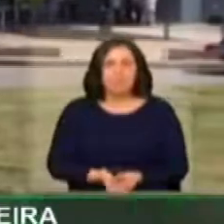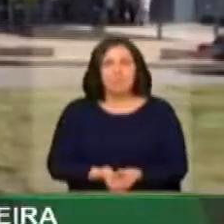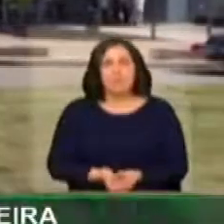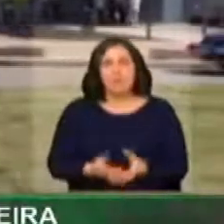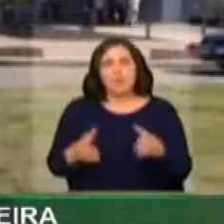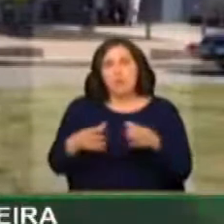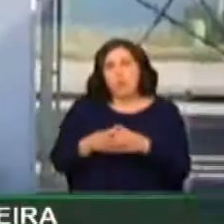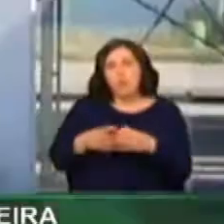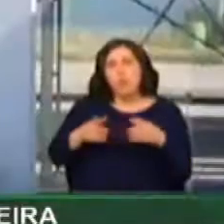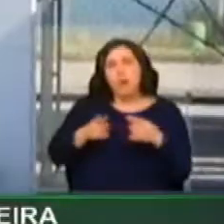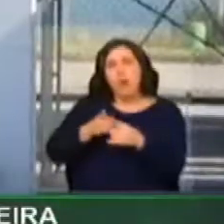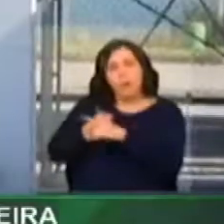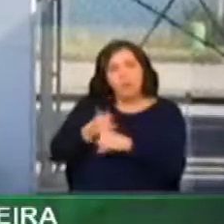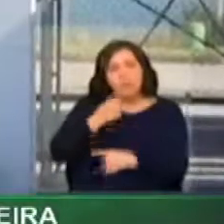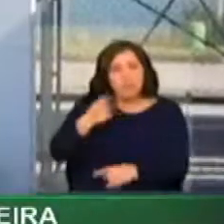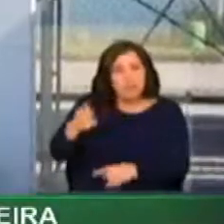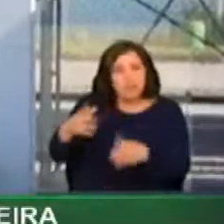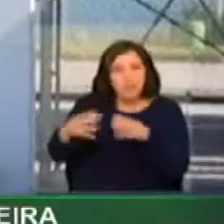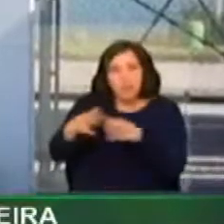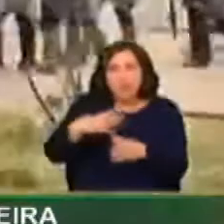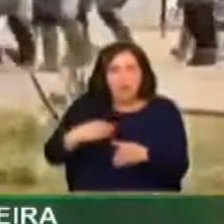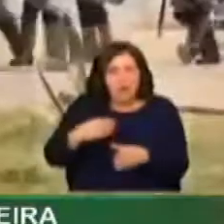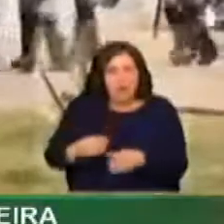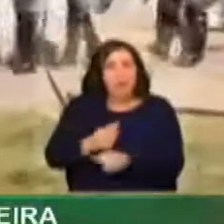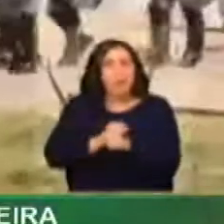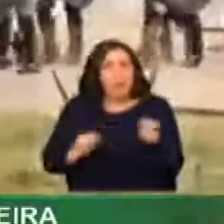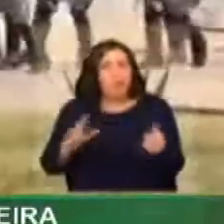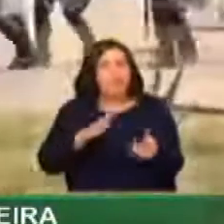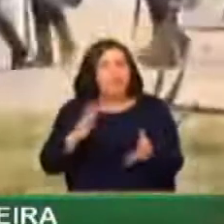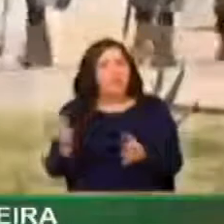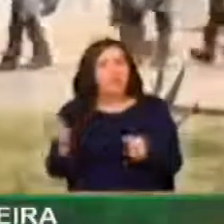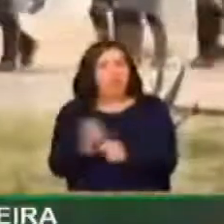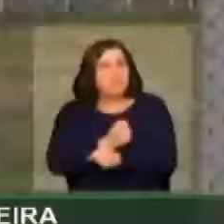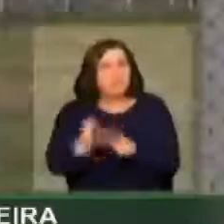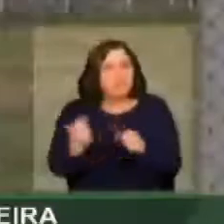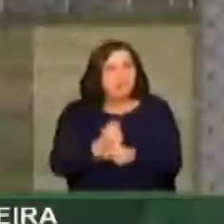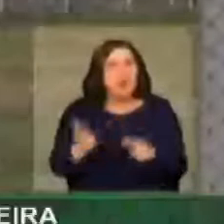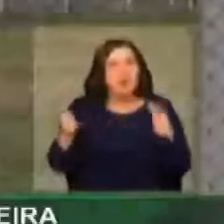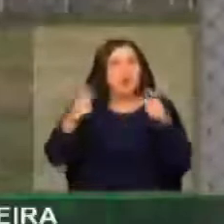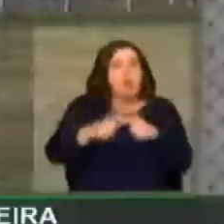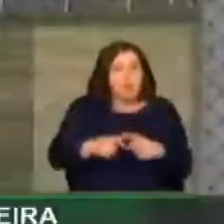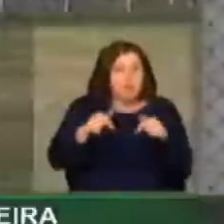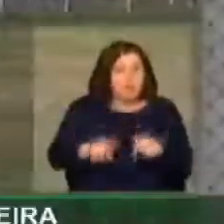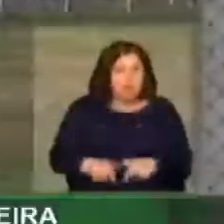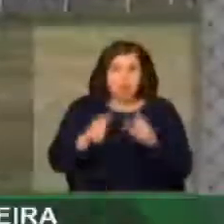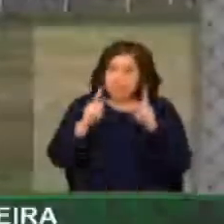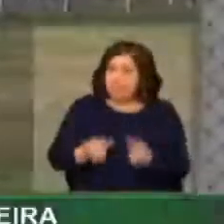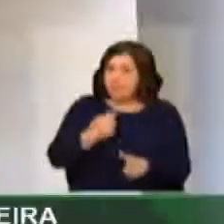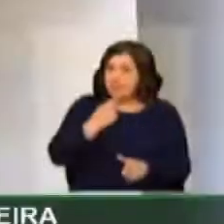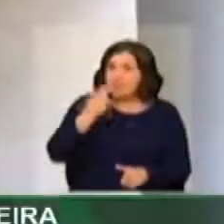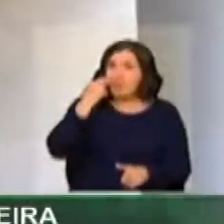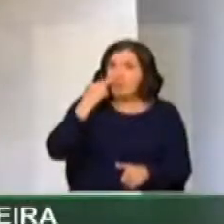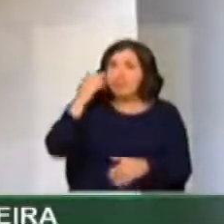Partido Nacional pudo haber evitado la interpelación aprobando régimen de comisión general. También advierten problemas de funcionamiento interno en el ministerio.